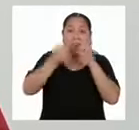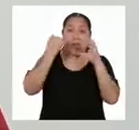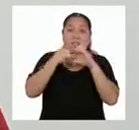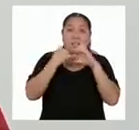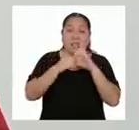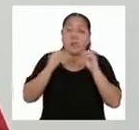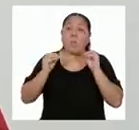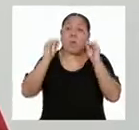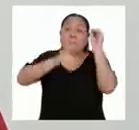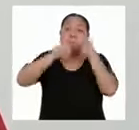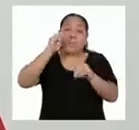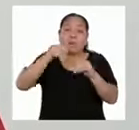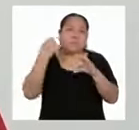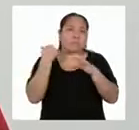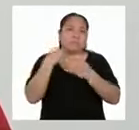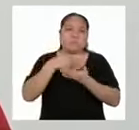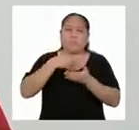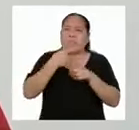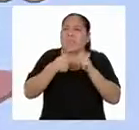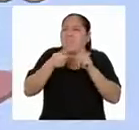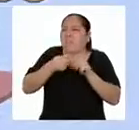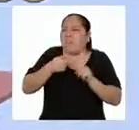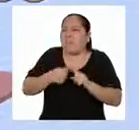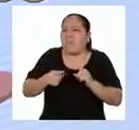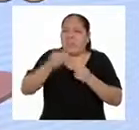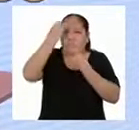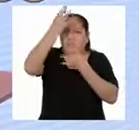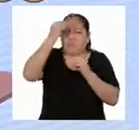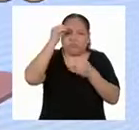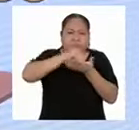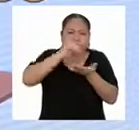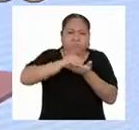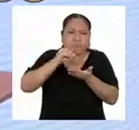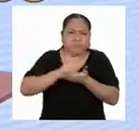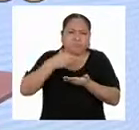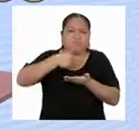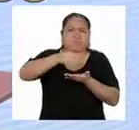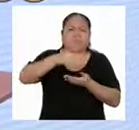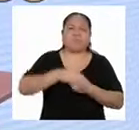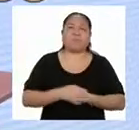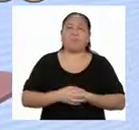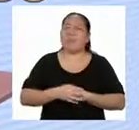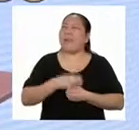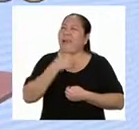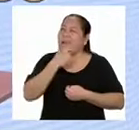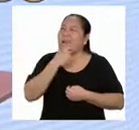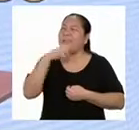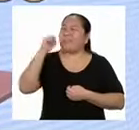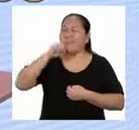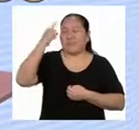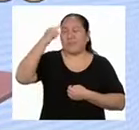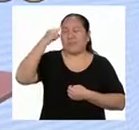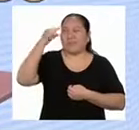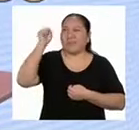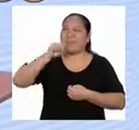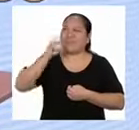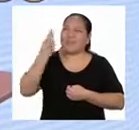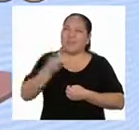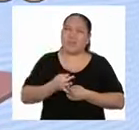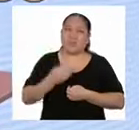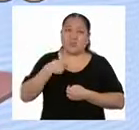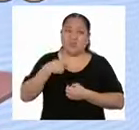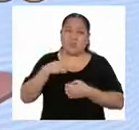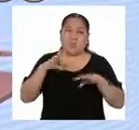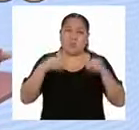pueden difundir cualquier tipo de información. Ahora que lo mencionas, creo que tienes razón. Hasta yo podría crear